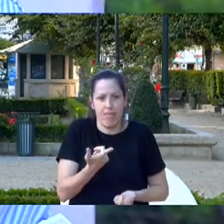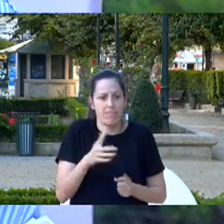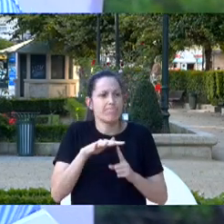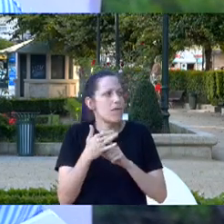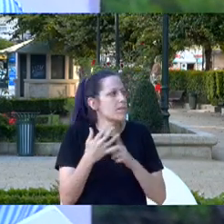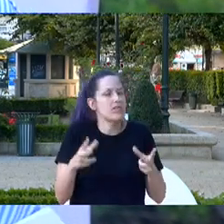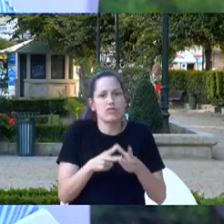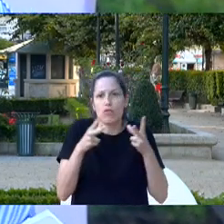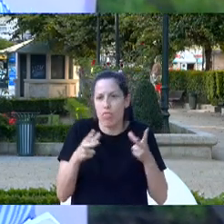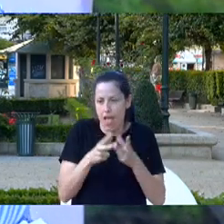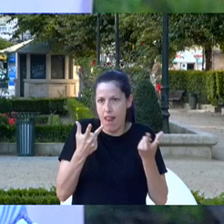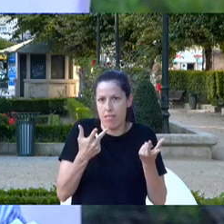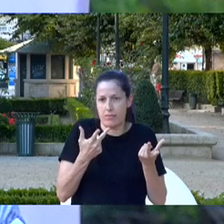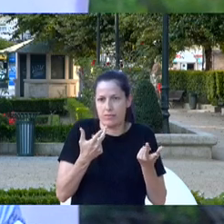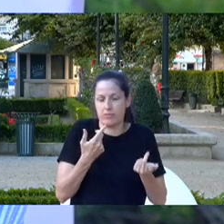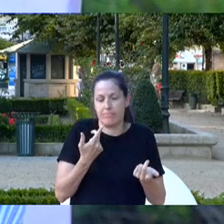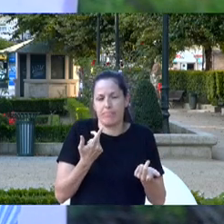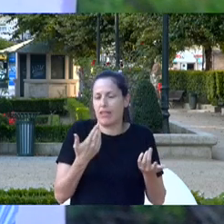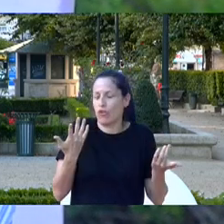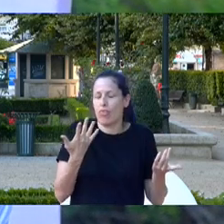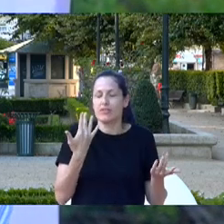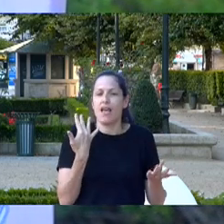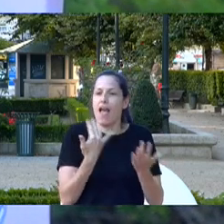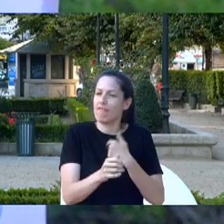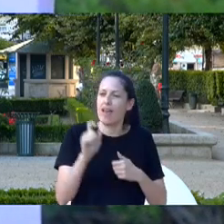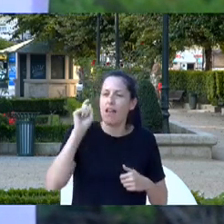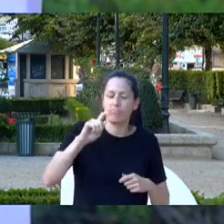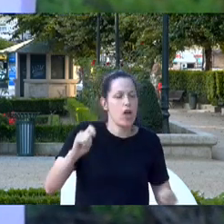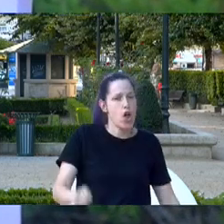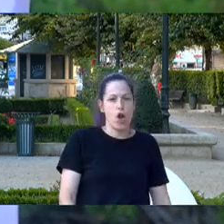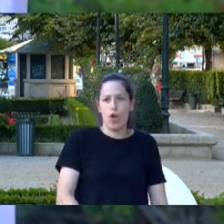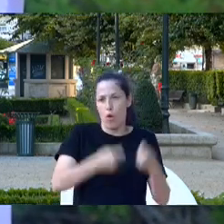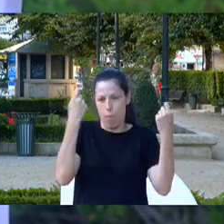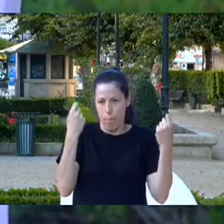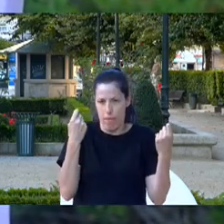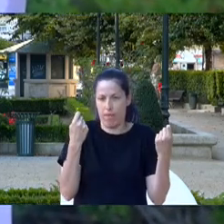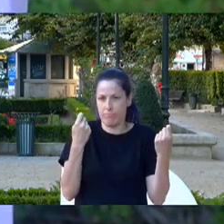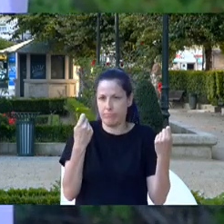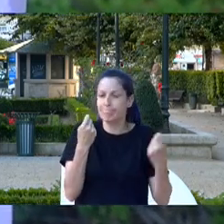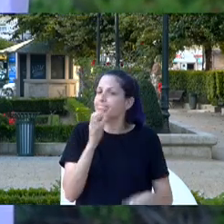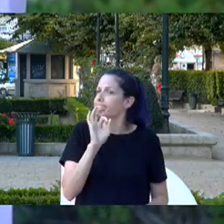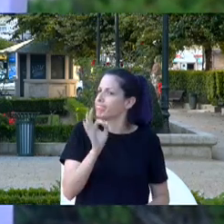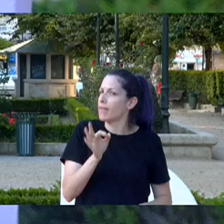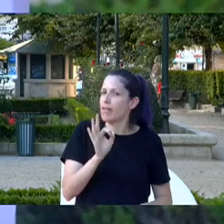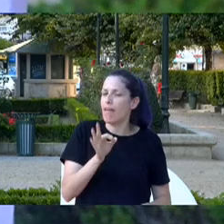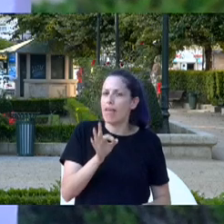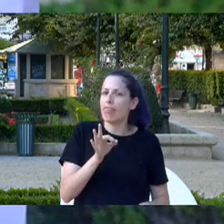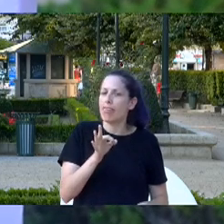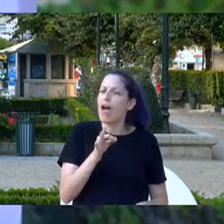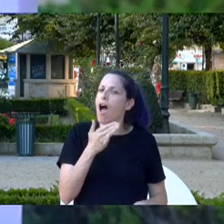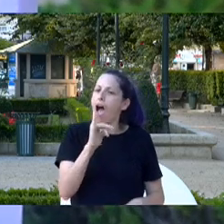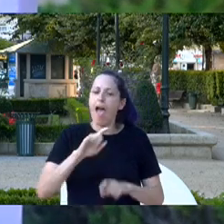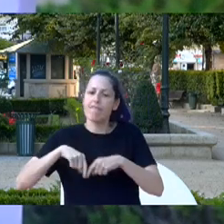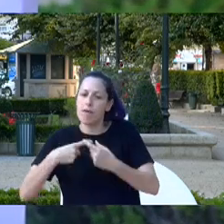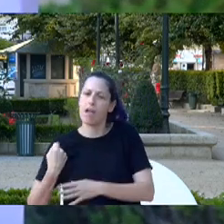ella racha con esa tradición indudablemente. Es cierto que ten o apoyo